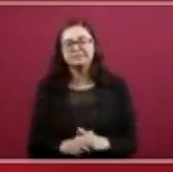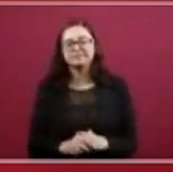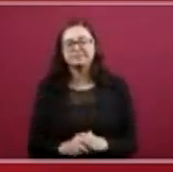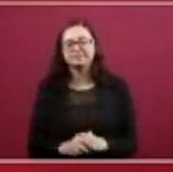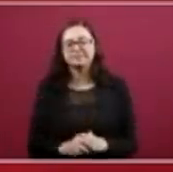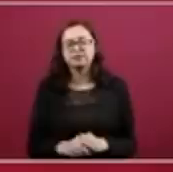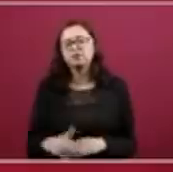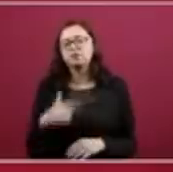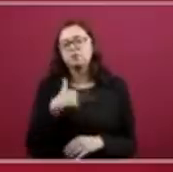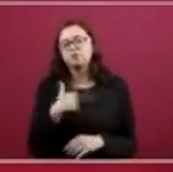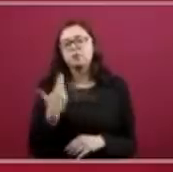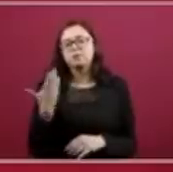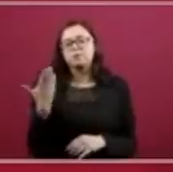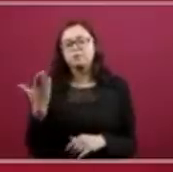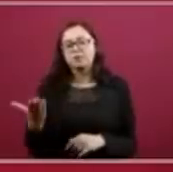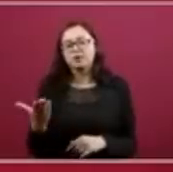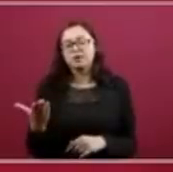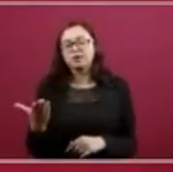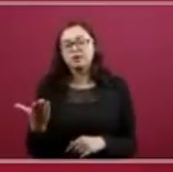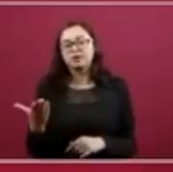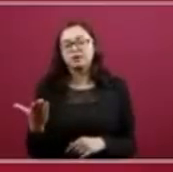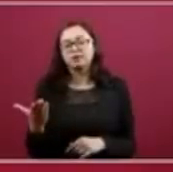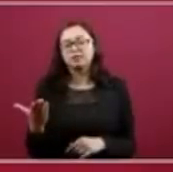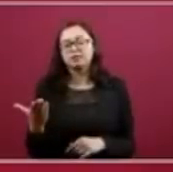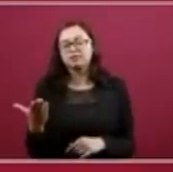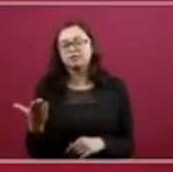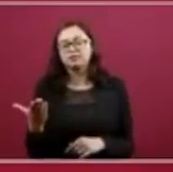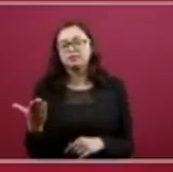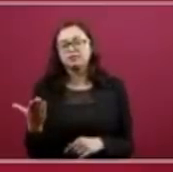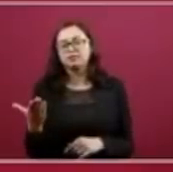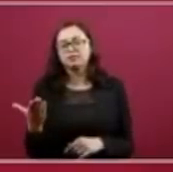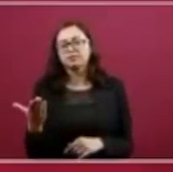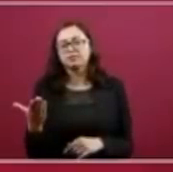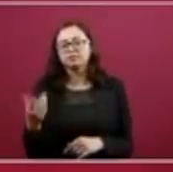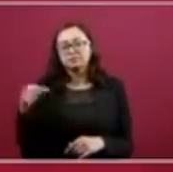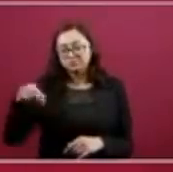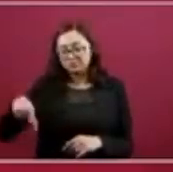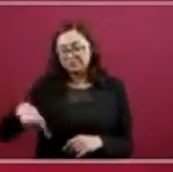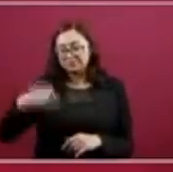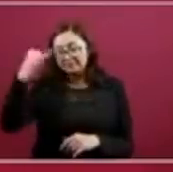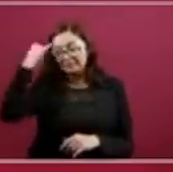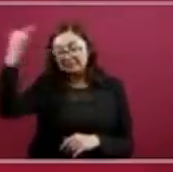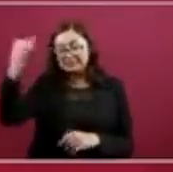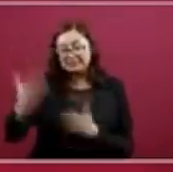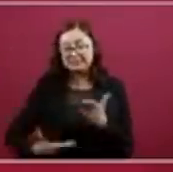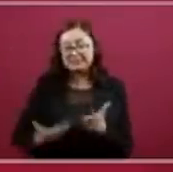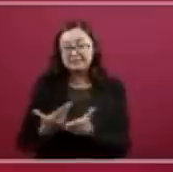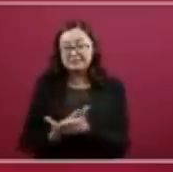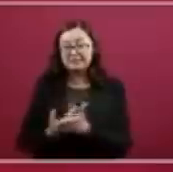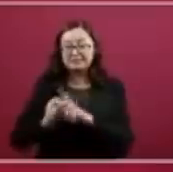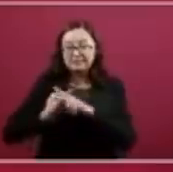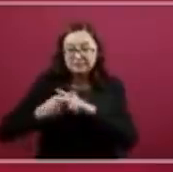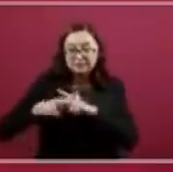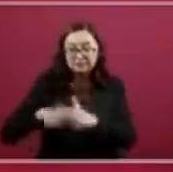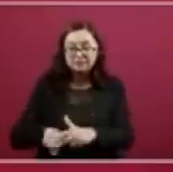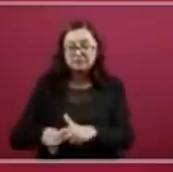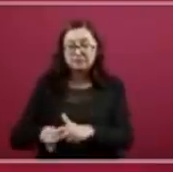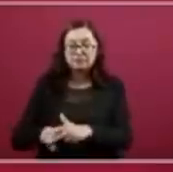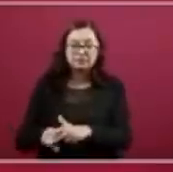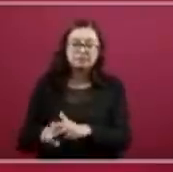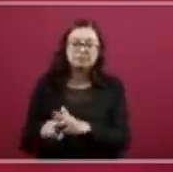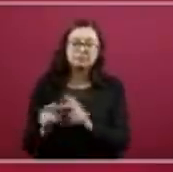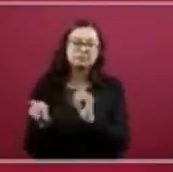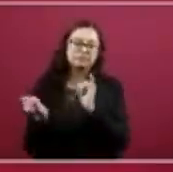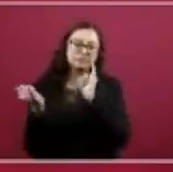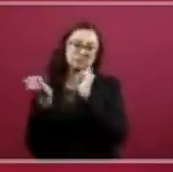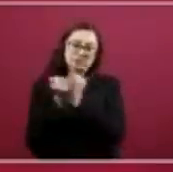pedirles a ellos que, así como se inició aquí esa propuesta, que vengan y